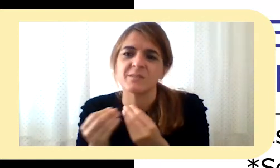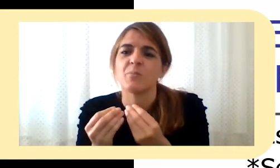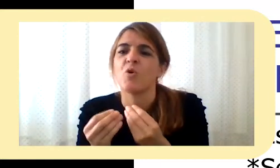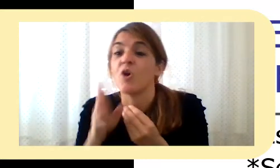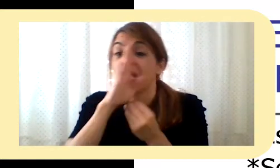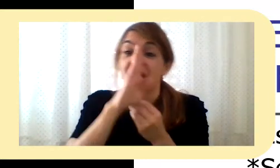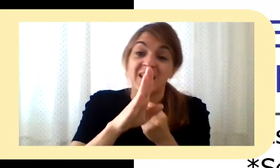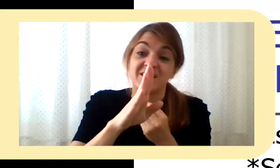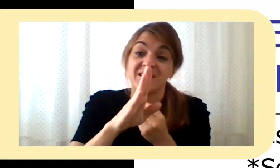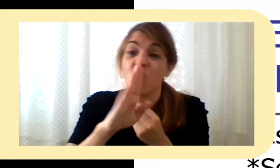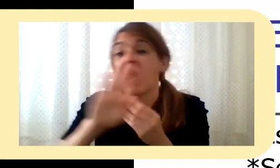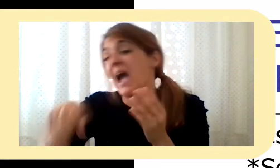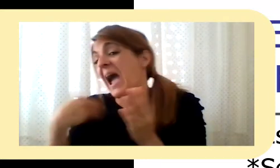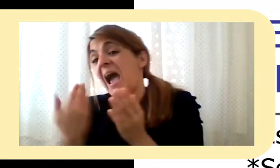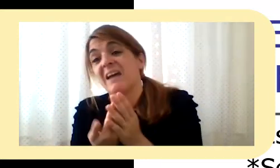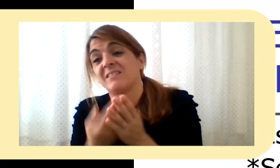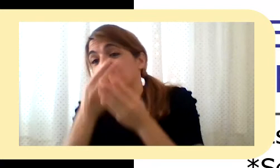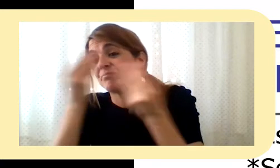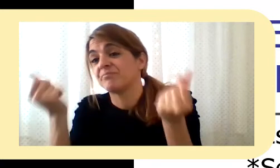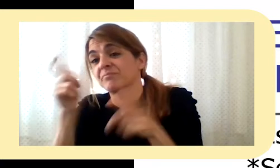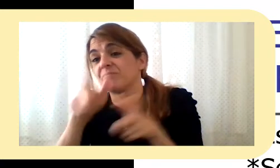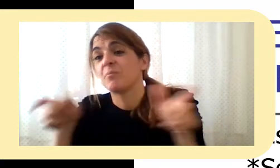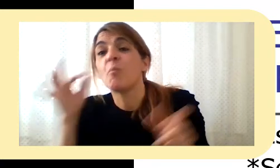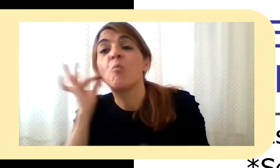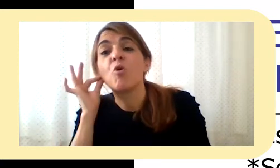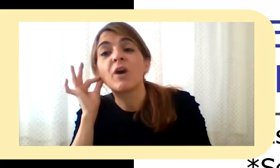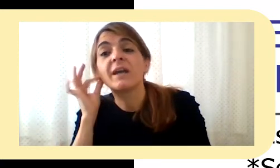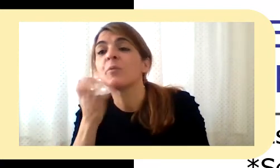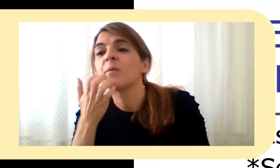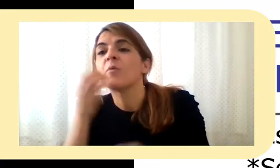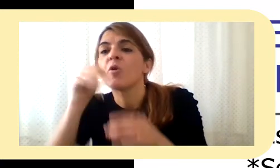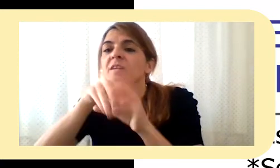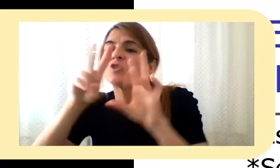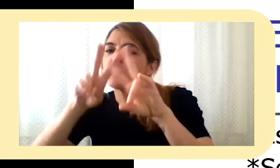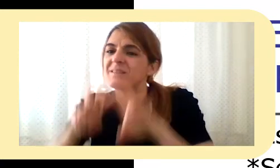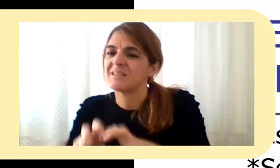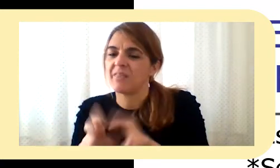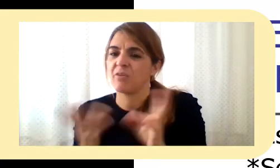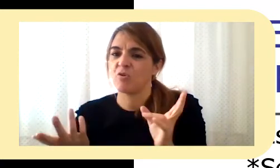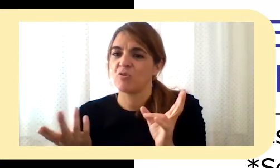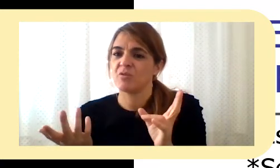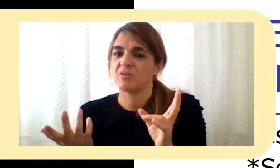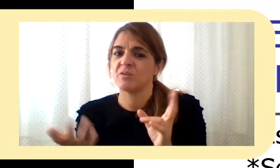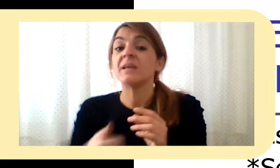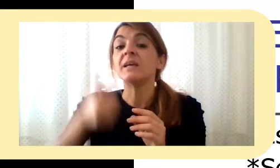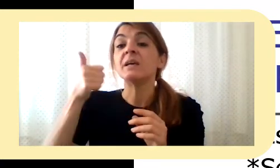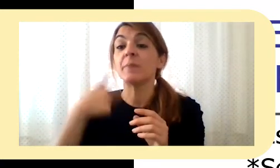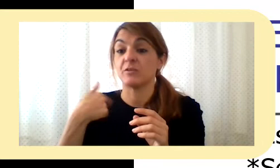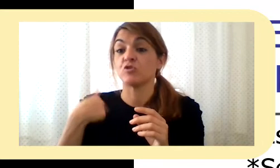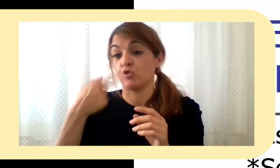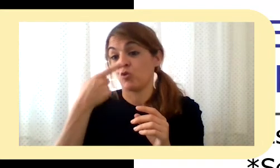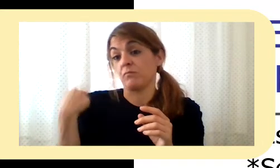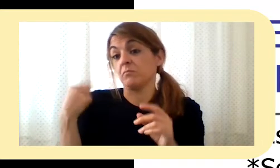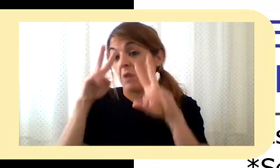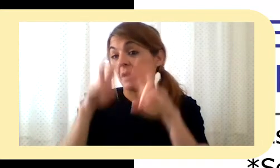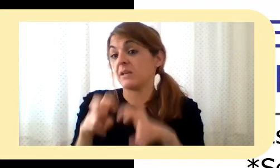hasta que esta ausencia de mujeres en las cohortes de investigación. Y lo que estoy analizando más este último año es la